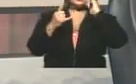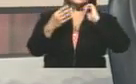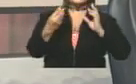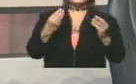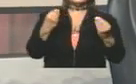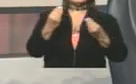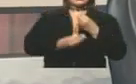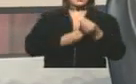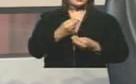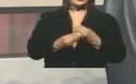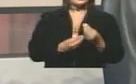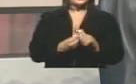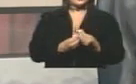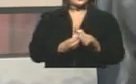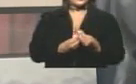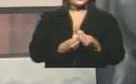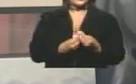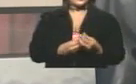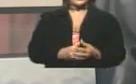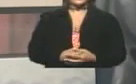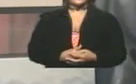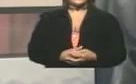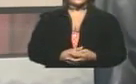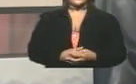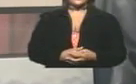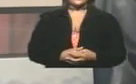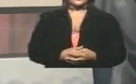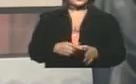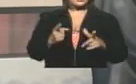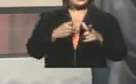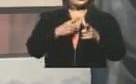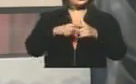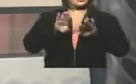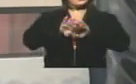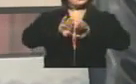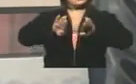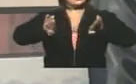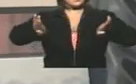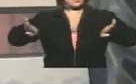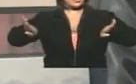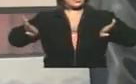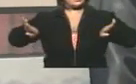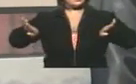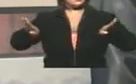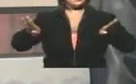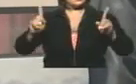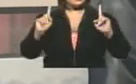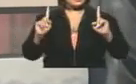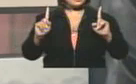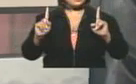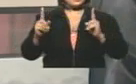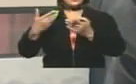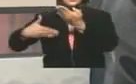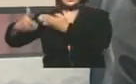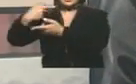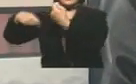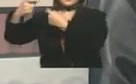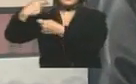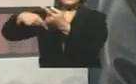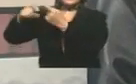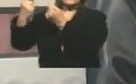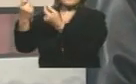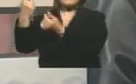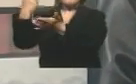verlo. Lo que pasa es que hay que separar un poquito las dos cosas, ¿no? Uh-huh. Dos cosas. Una cosa es la comercialización